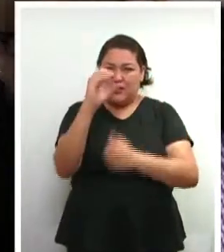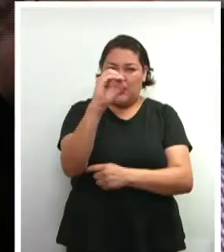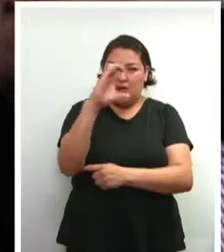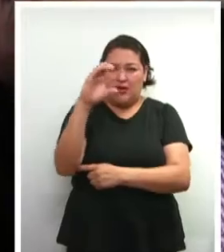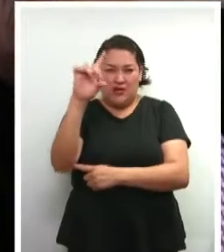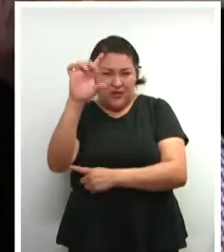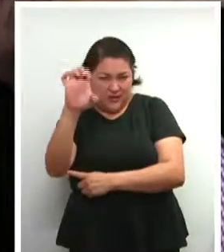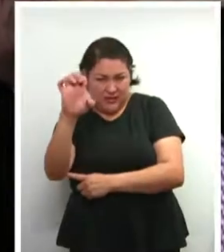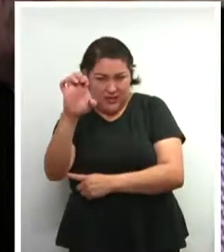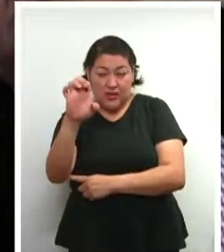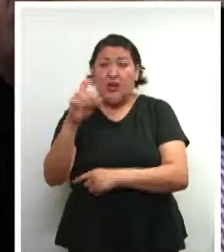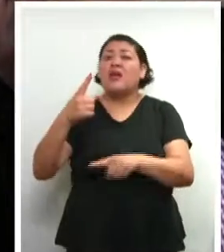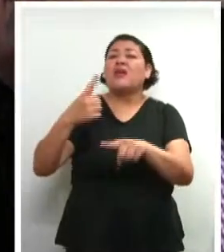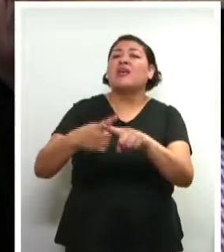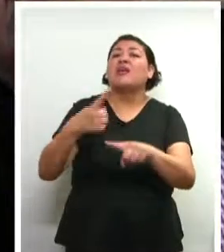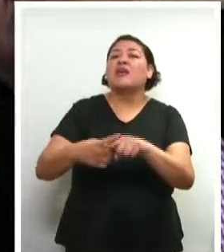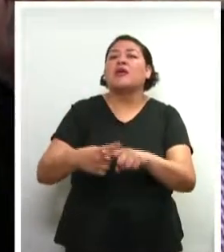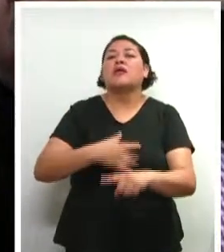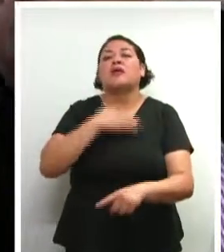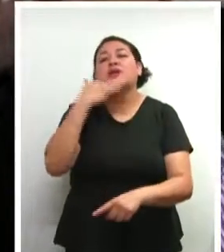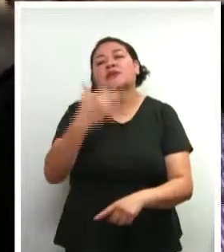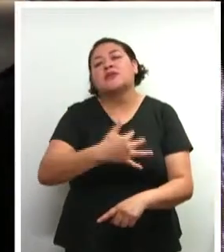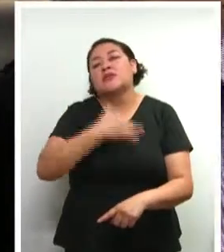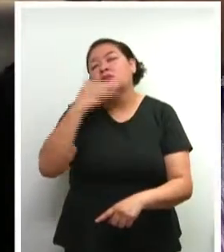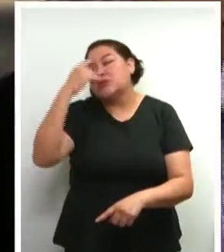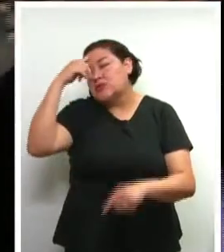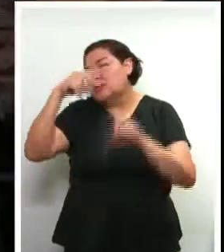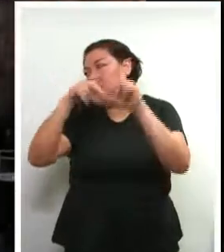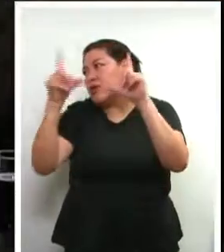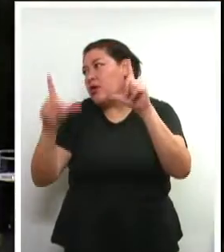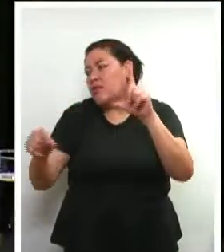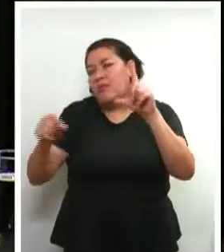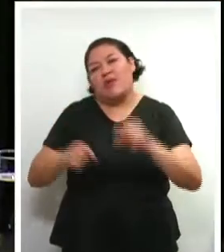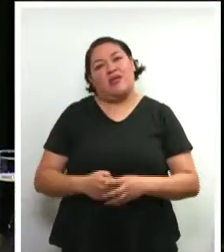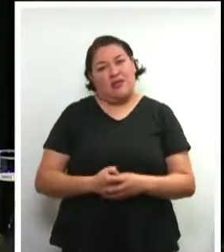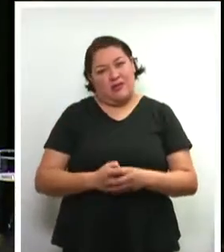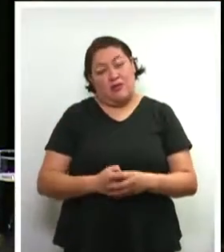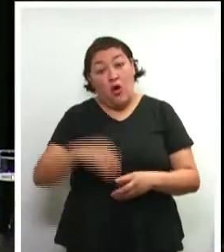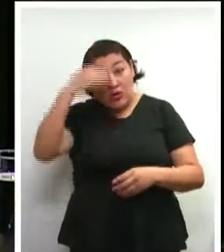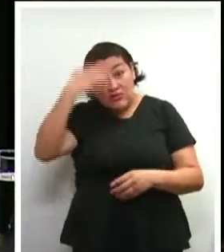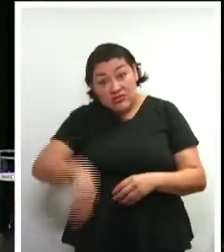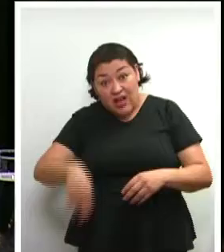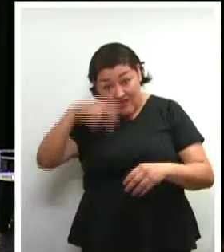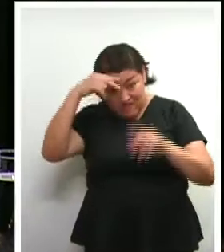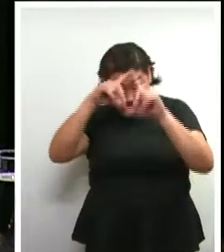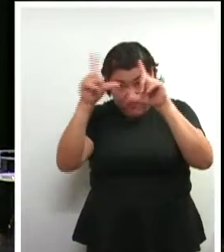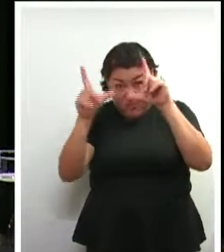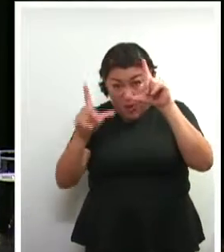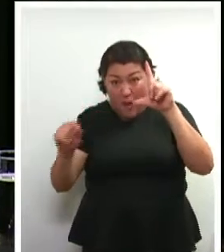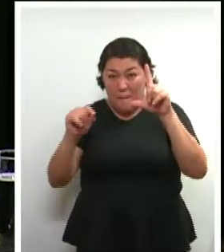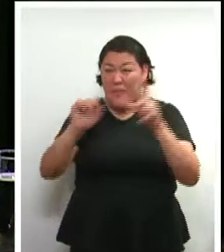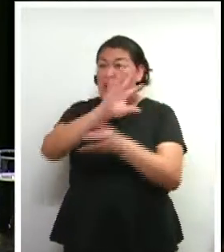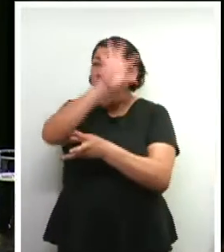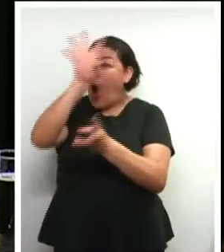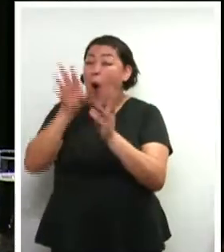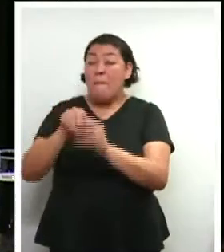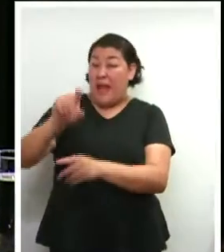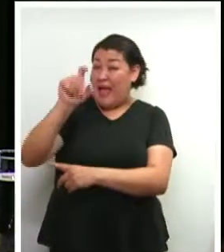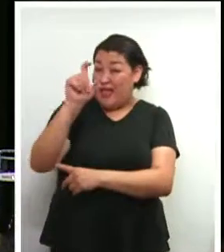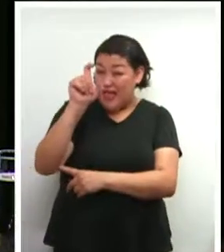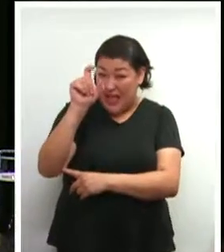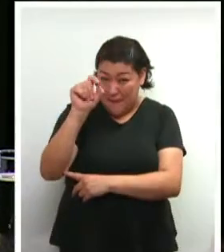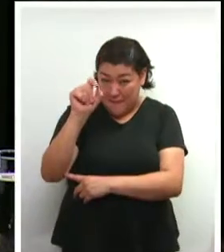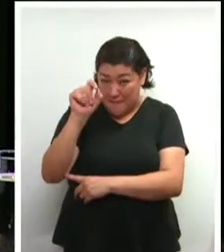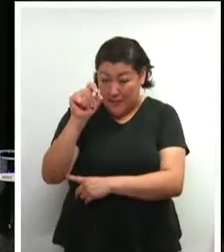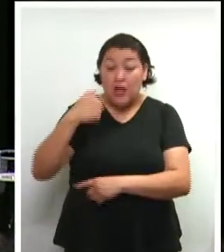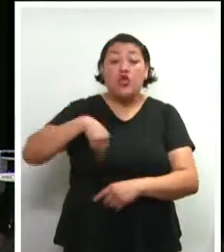corrupción. Los niveles de percepción de corrupción ubican al país en la posición 17 de las 20 economías más